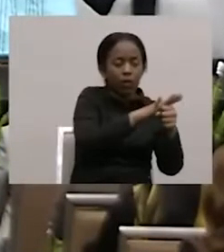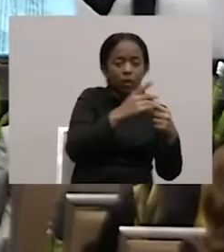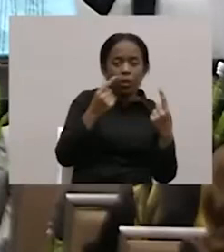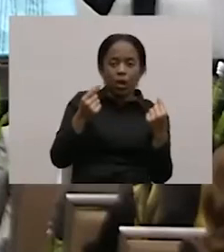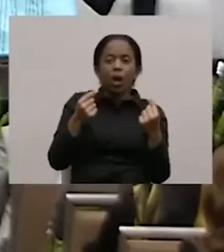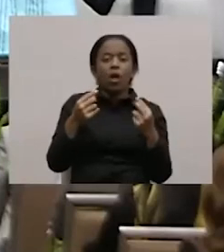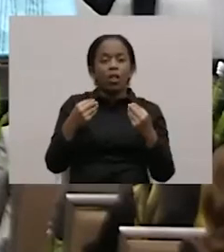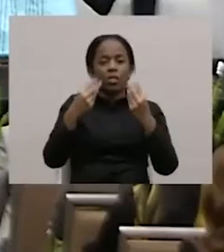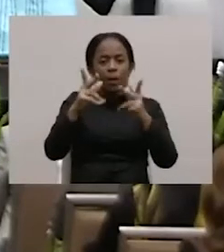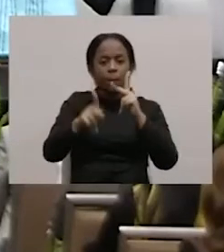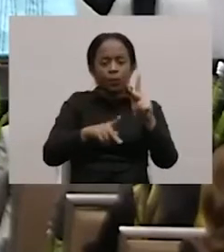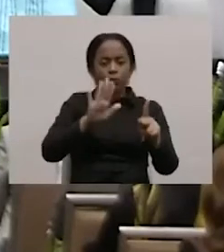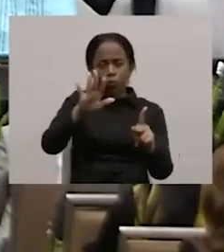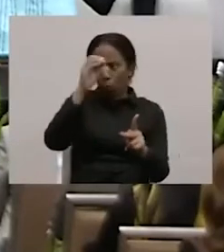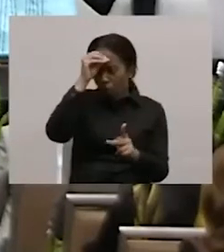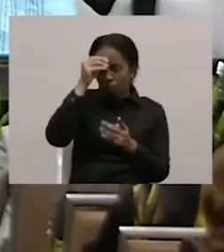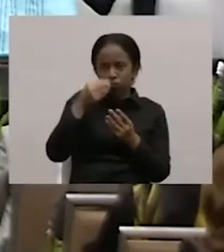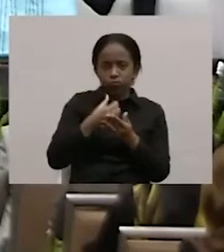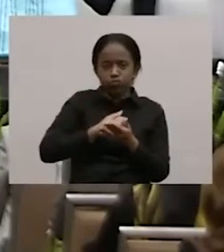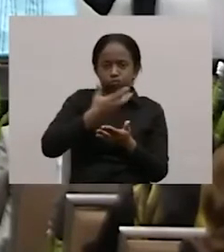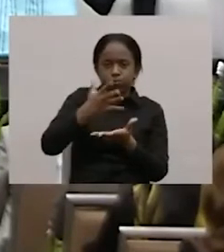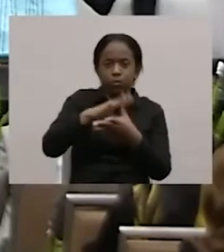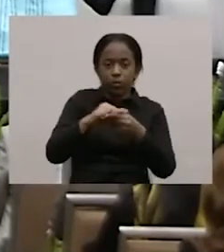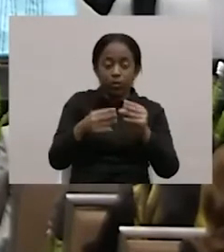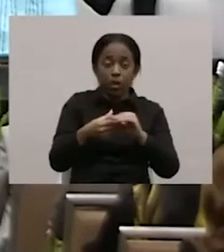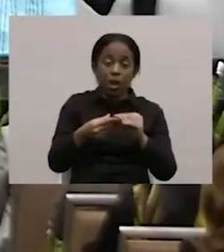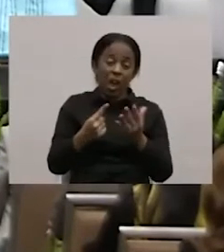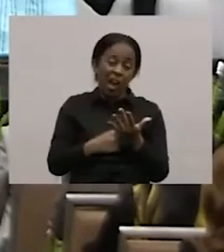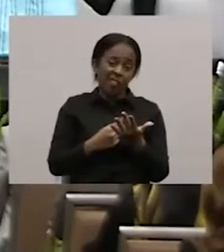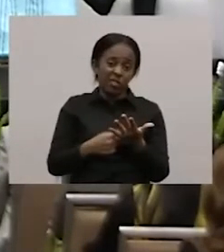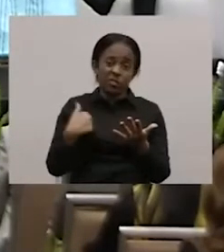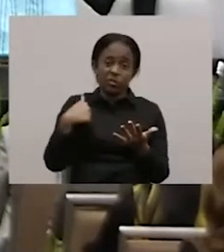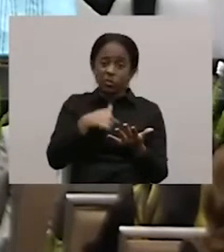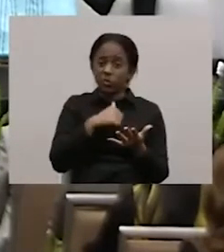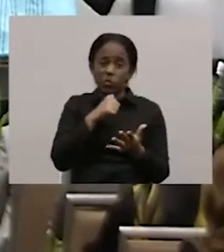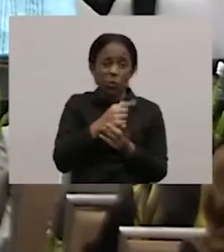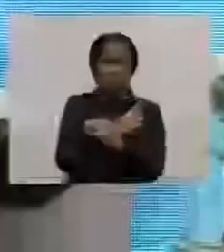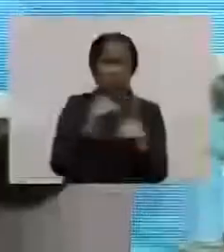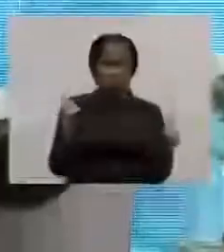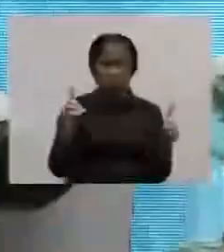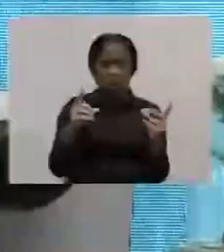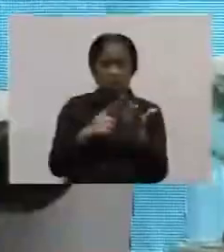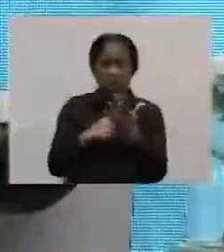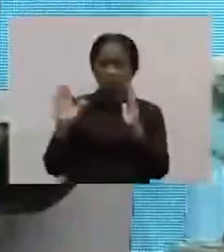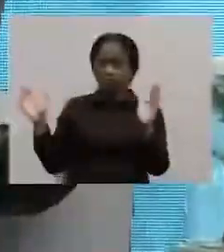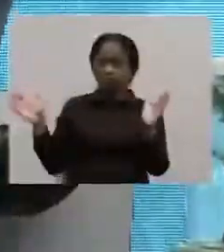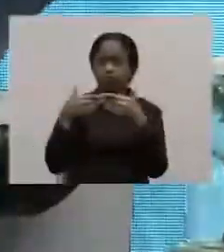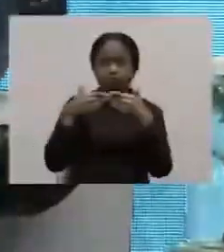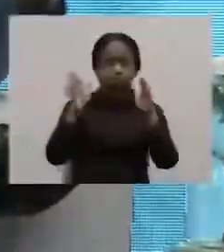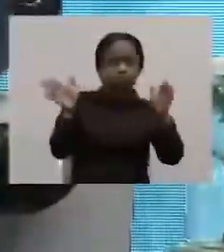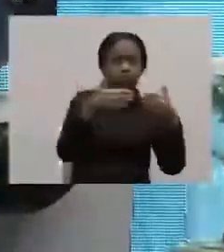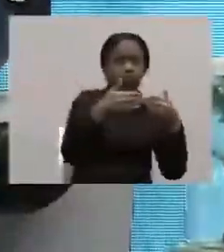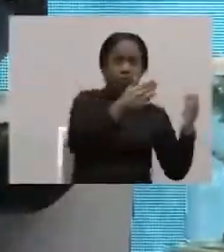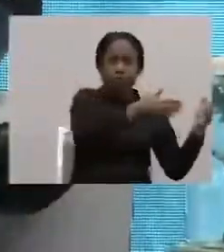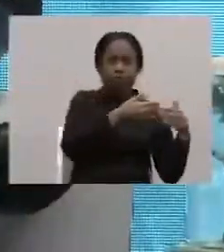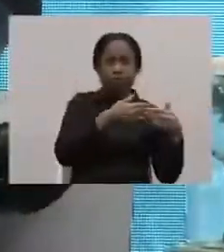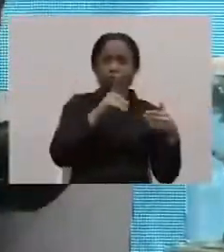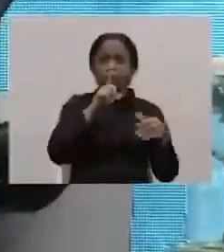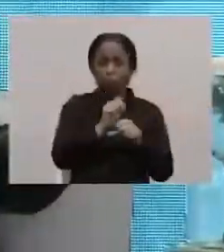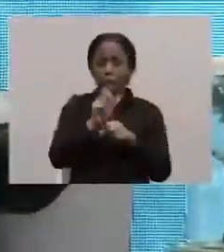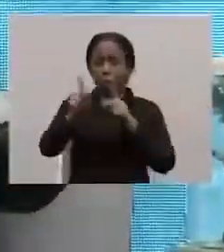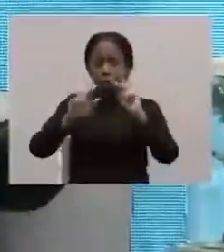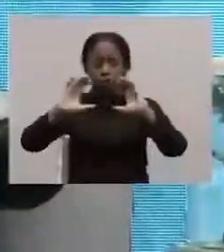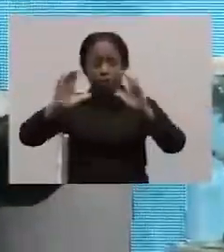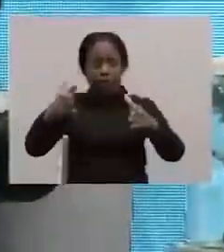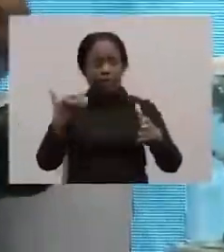opinión pública. Muchas veces somos tan poco democráticos que le cerramos el paso a algún segmento de esa verdadera opinión pública. Eso